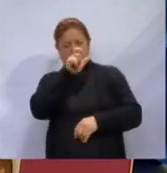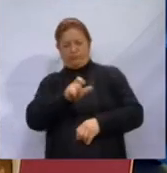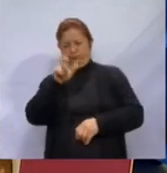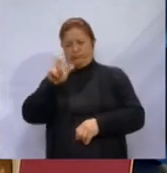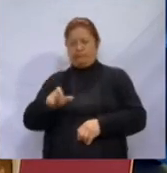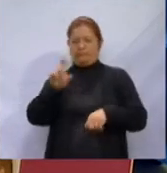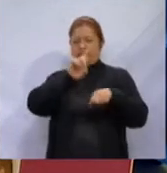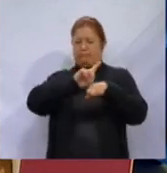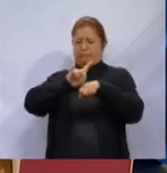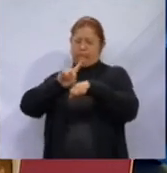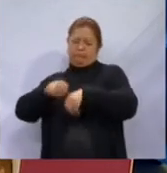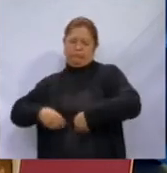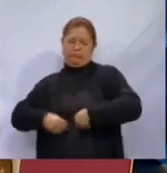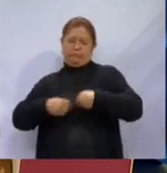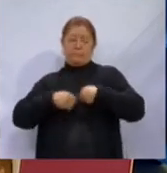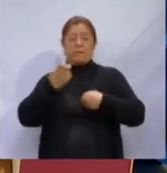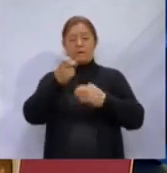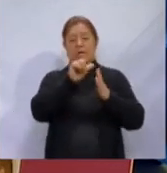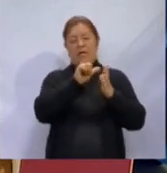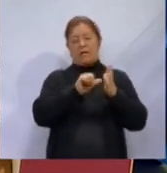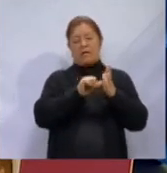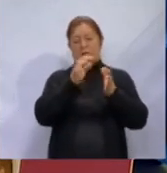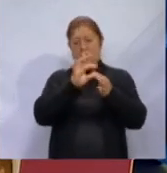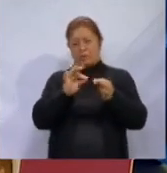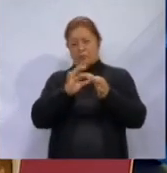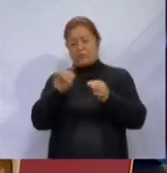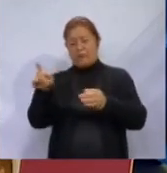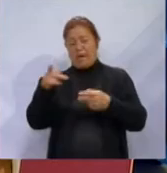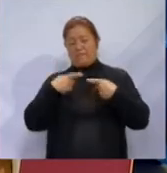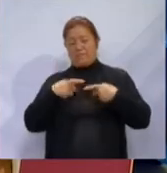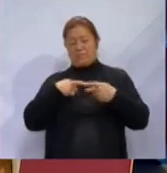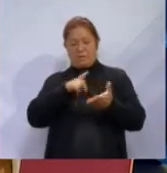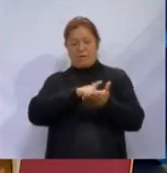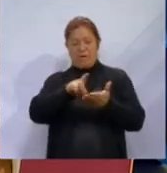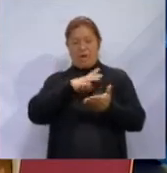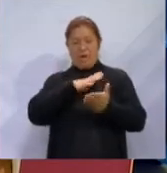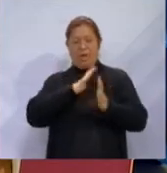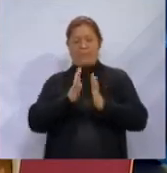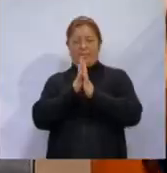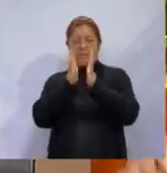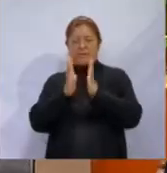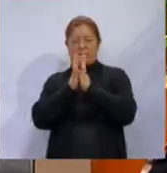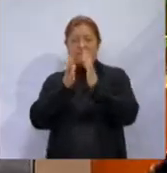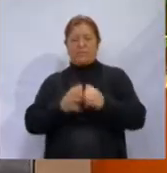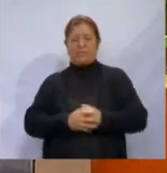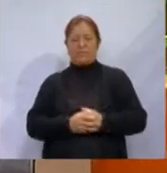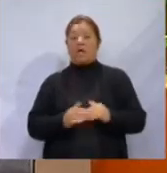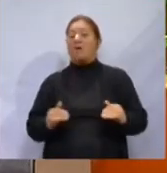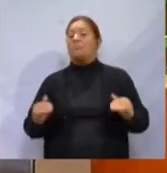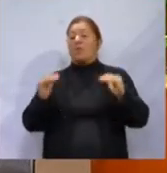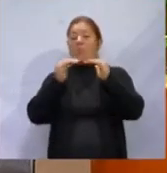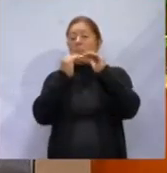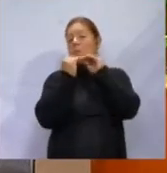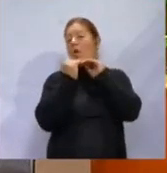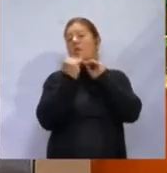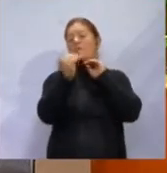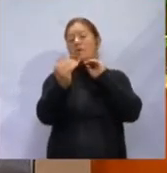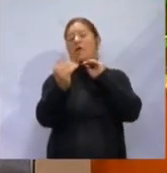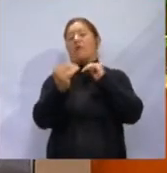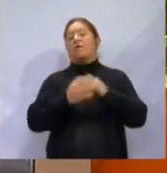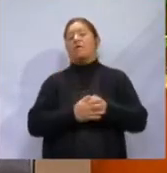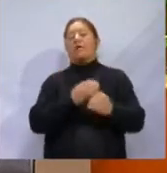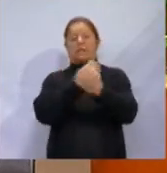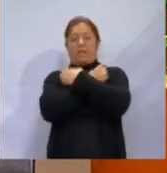Así es, en este artículo establece que las personas tienen derecho a participar con igualdad y equidad en la educación